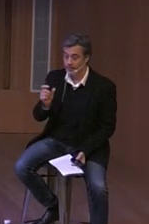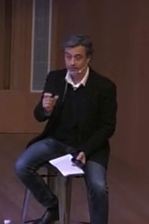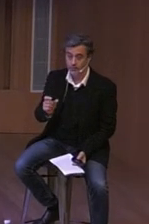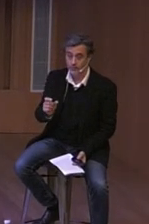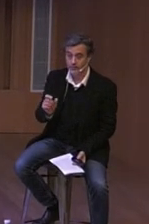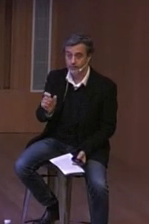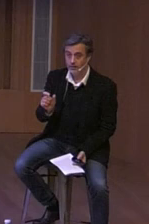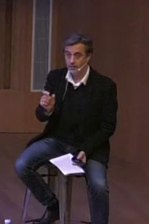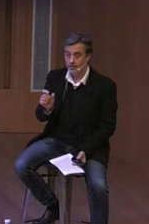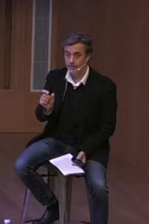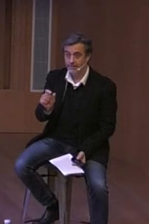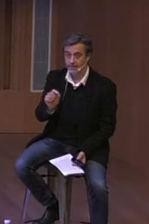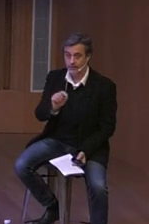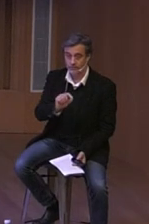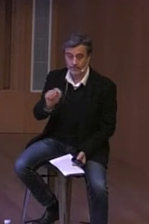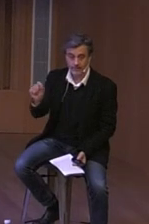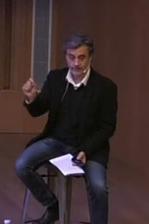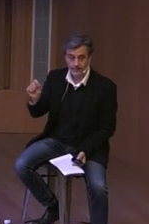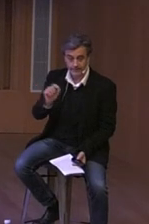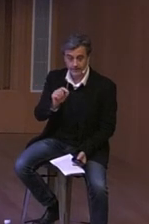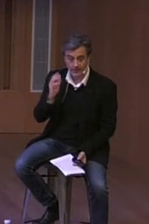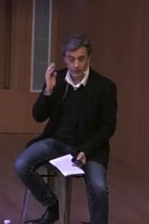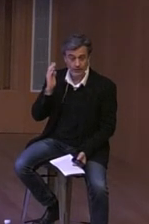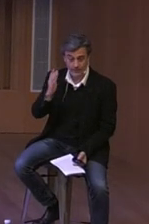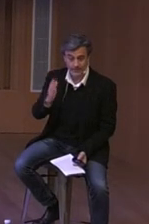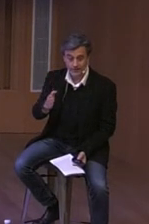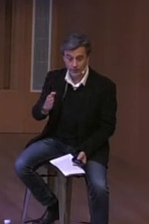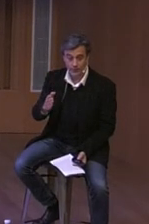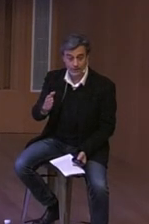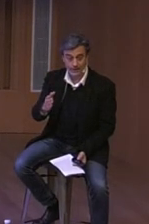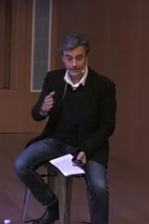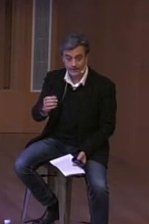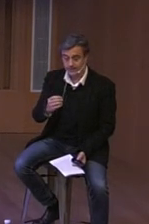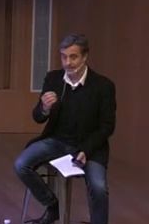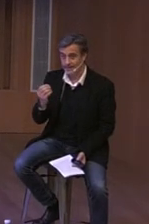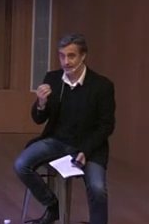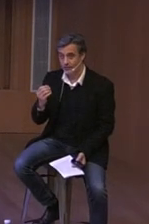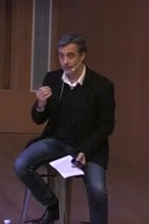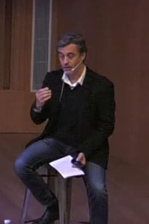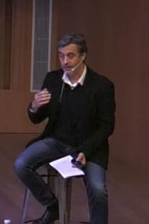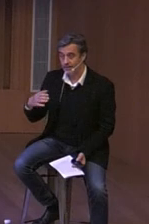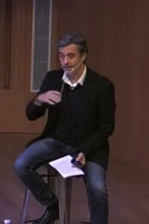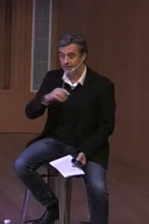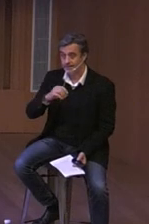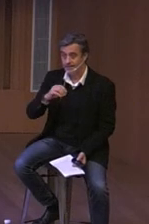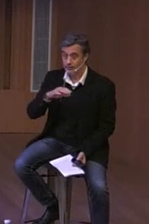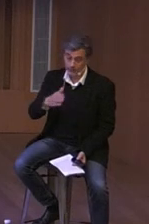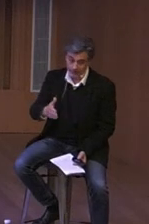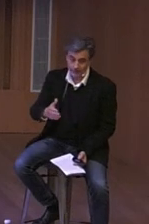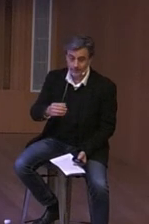el problema en esos tramos es más la relación transversal a veces que la pendiente longitudinal. Correcto. O sea, la continuidad